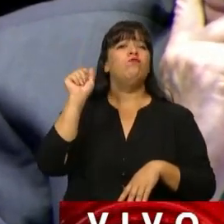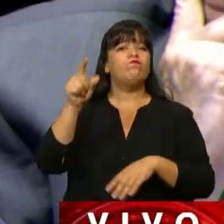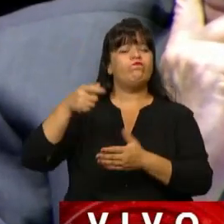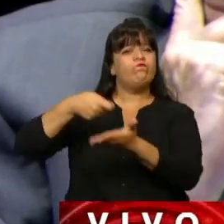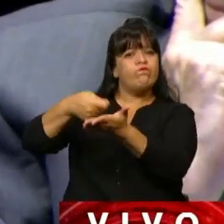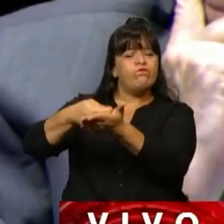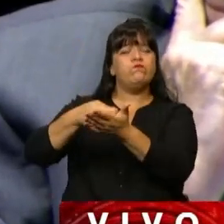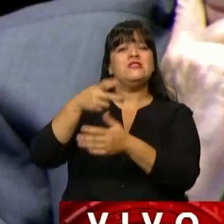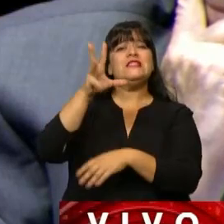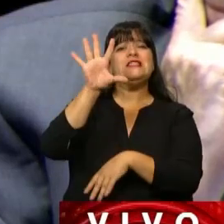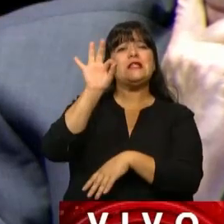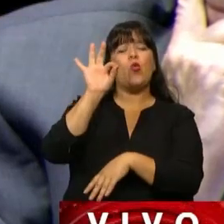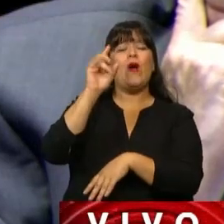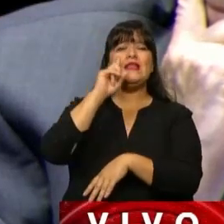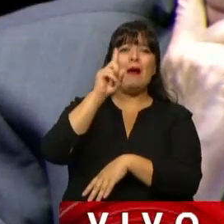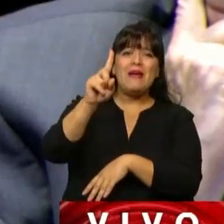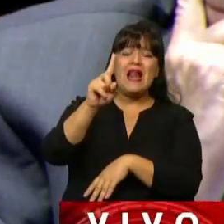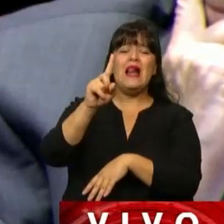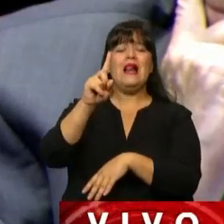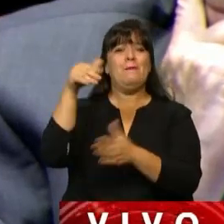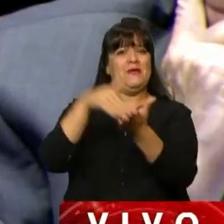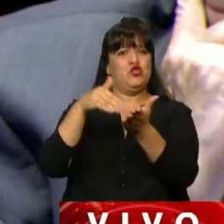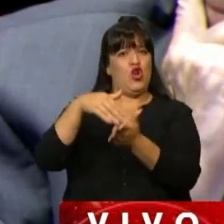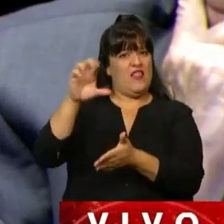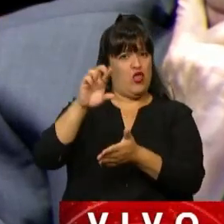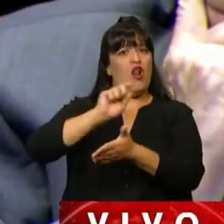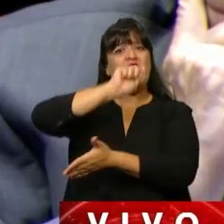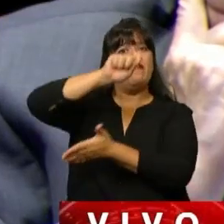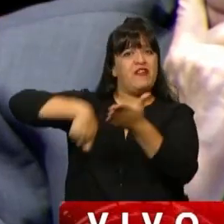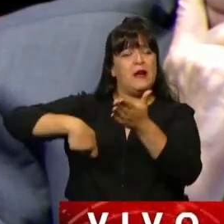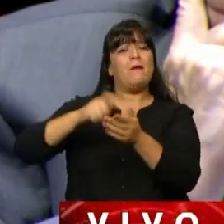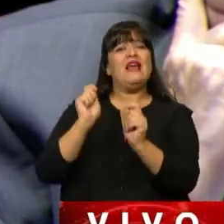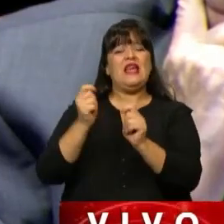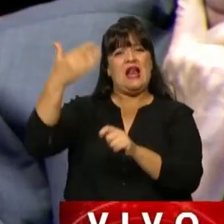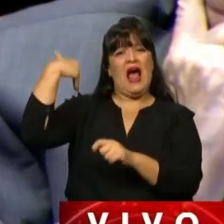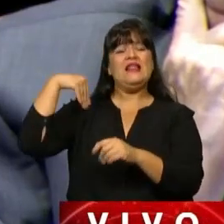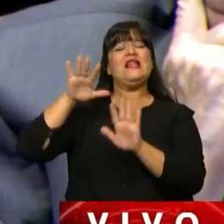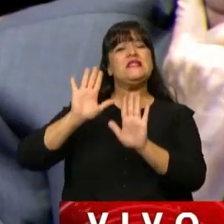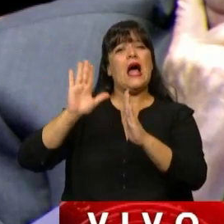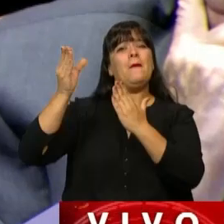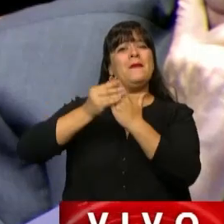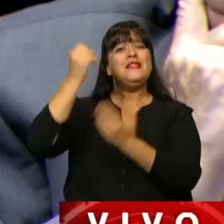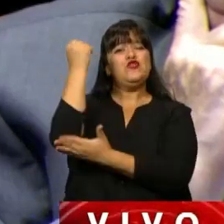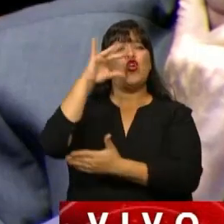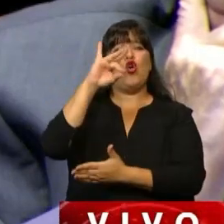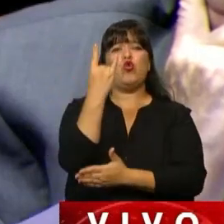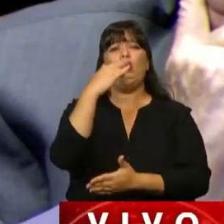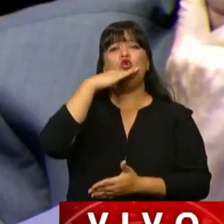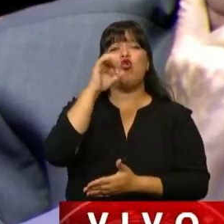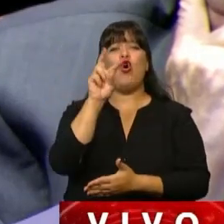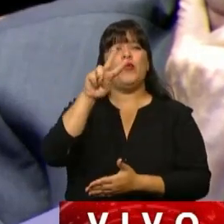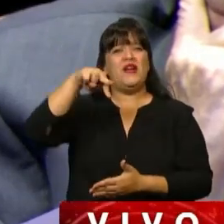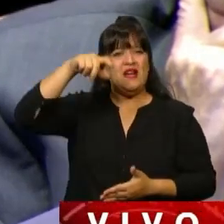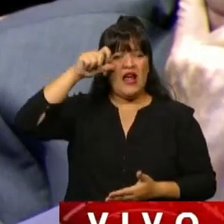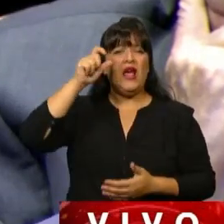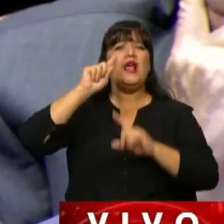a 50.000 millones de dólares en una carta firmada por el entonces ministro Duhovne y el presidente del Banco